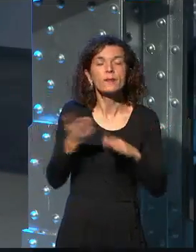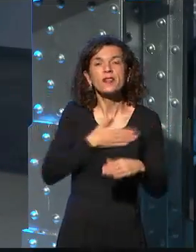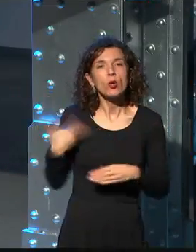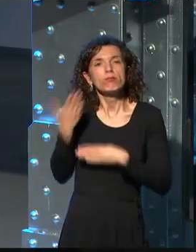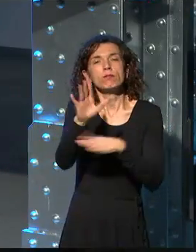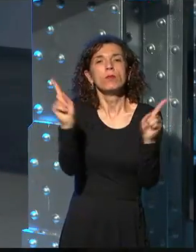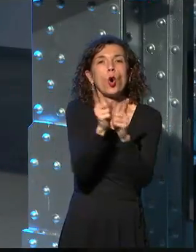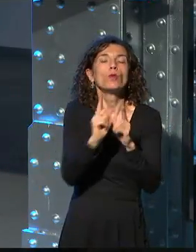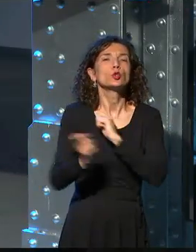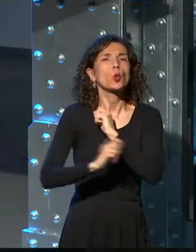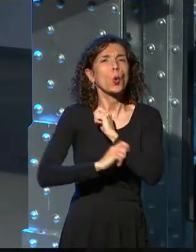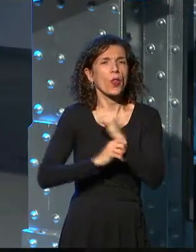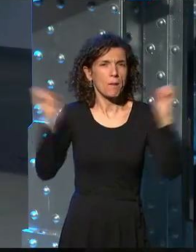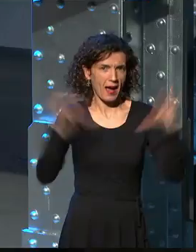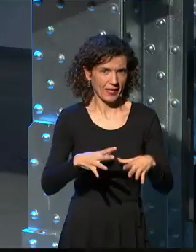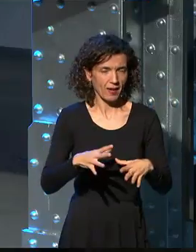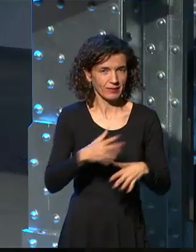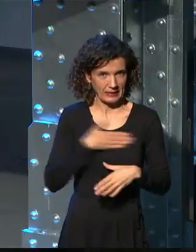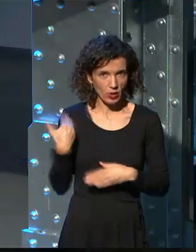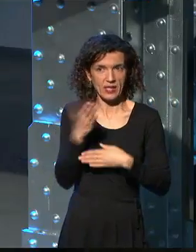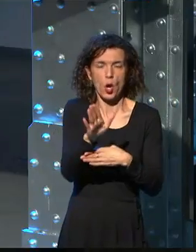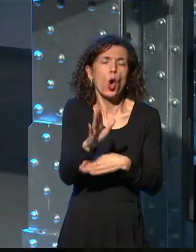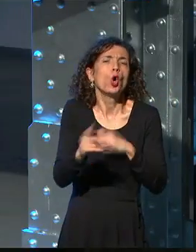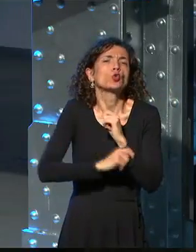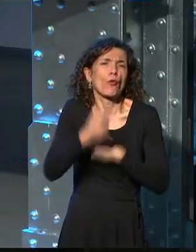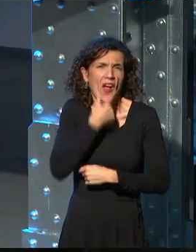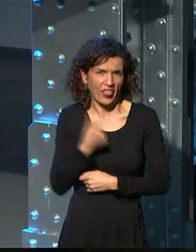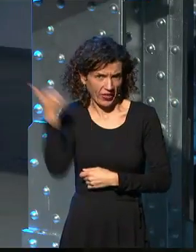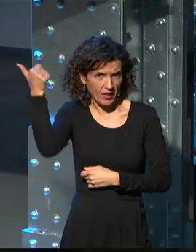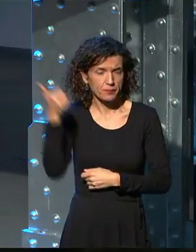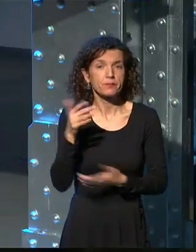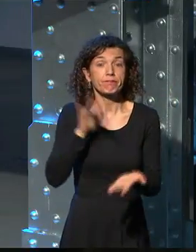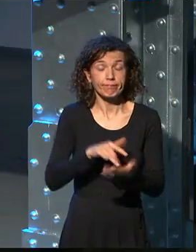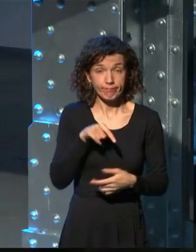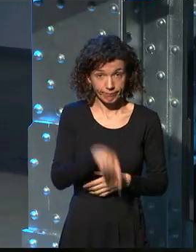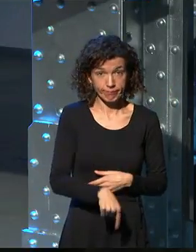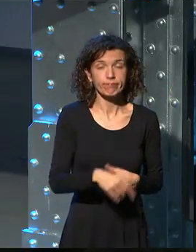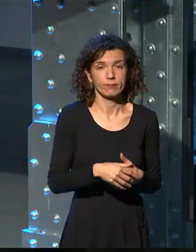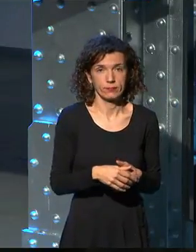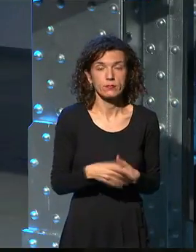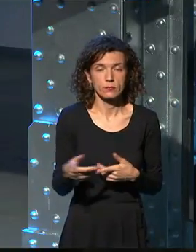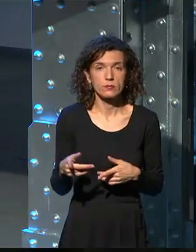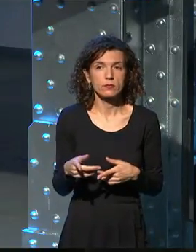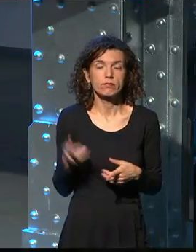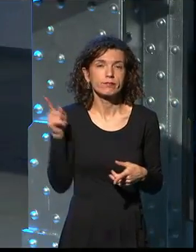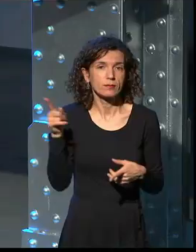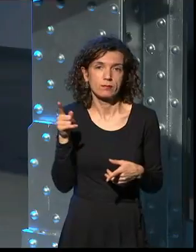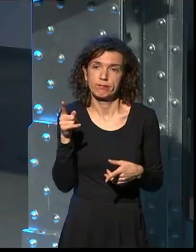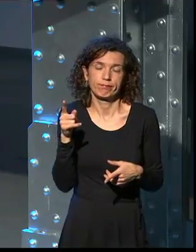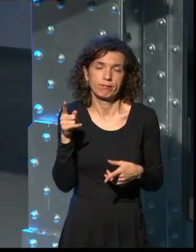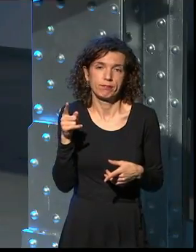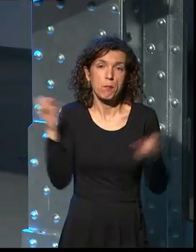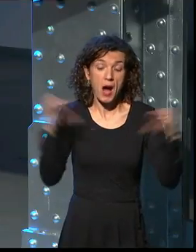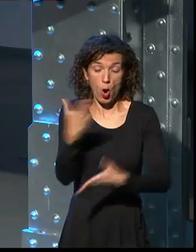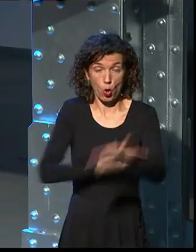un pequeño truco de magia fuera de contexto. Es un truco simple de uno de los magos con los que